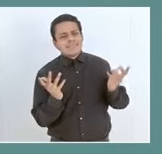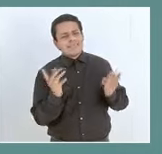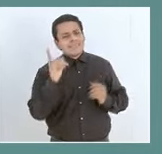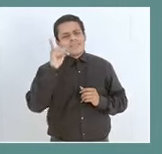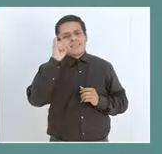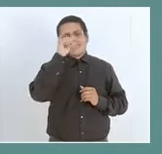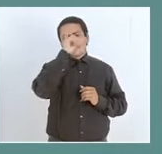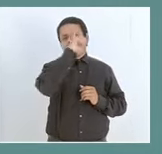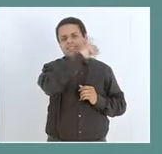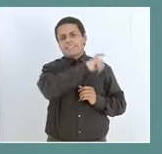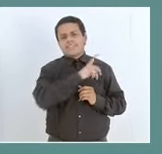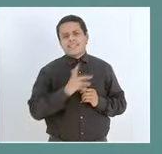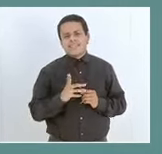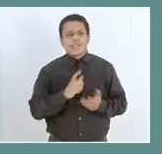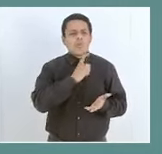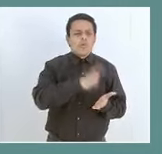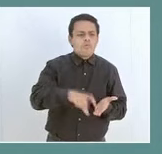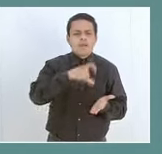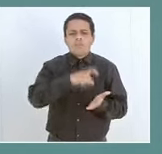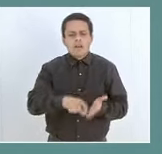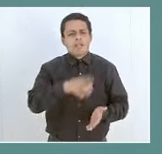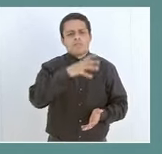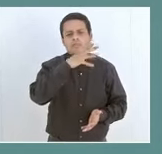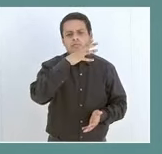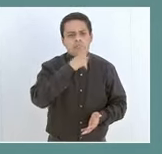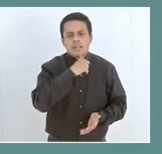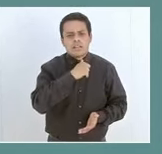compra de los trabajadores.